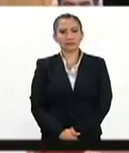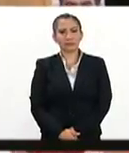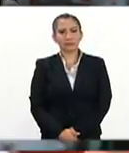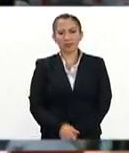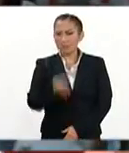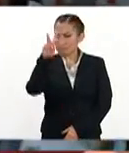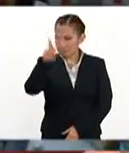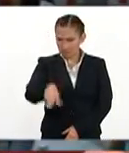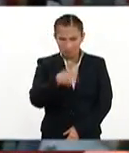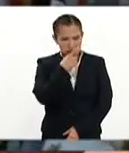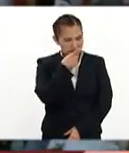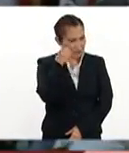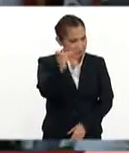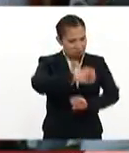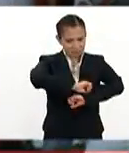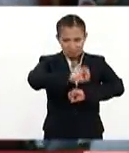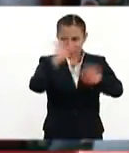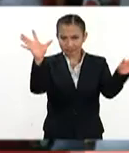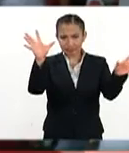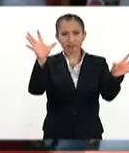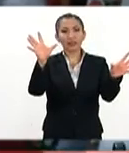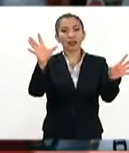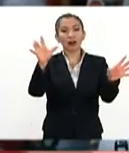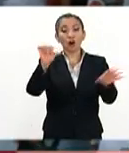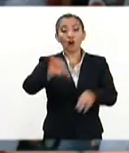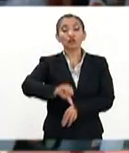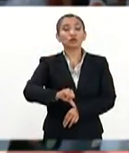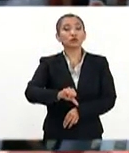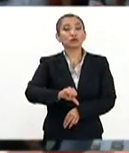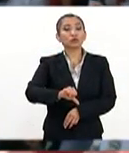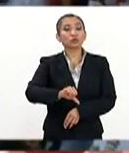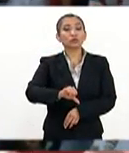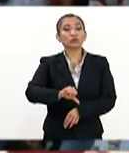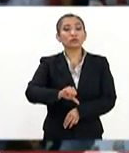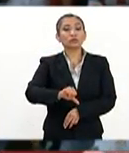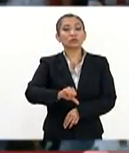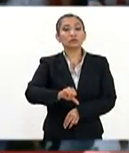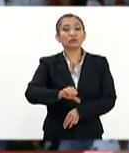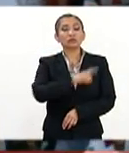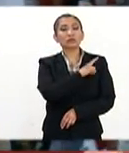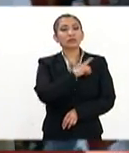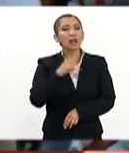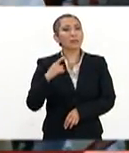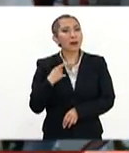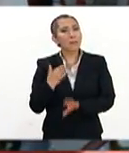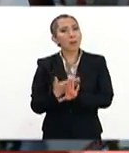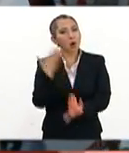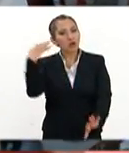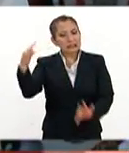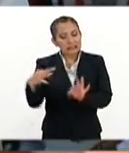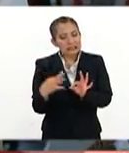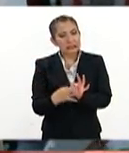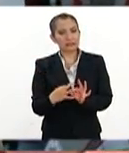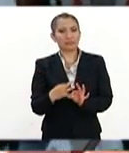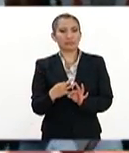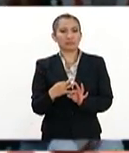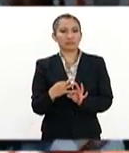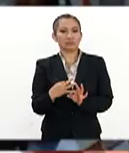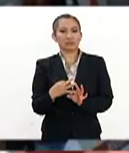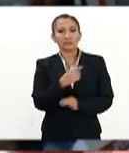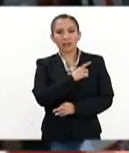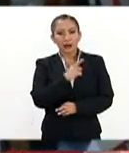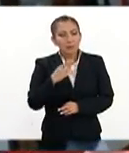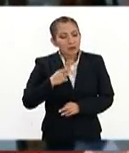Hay que hablar claro el día de hoy. Hay que ser muy contundente y hay